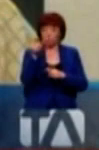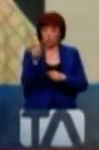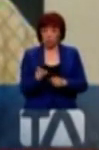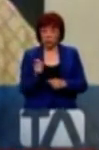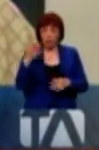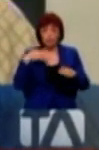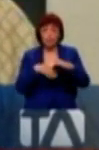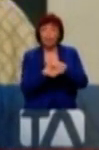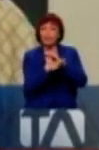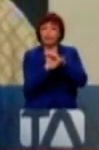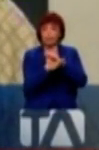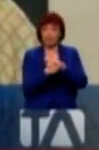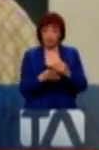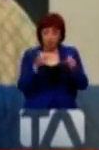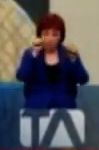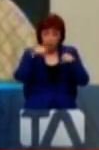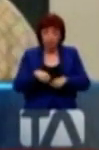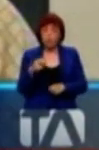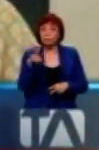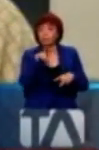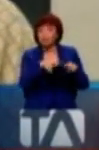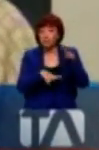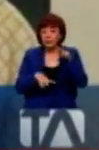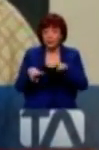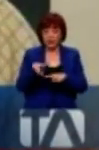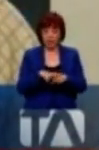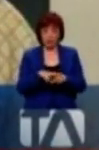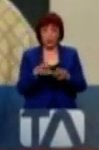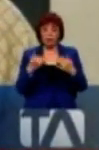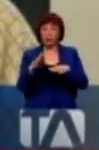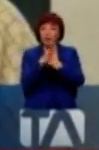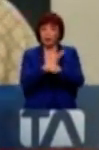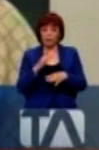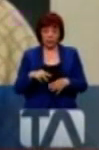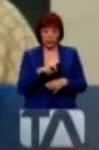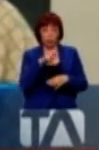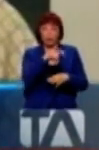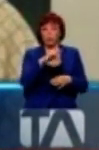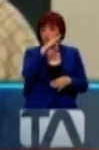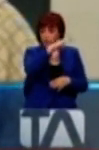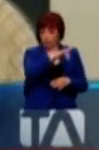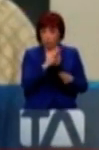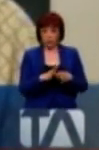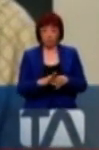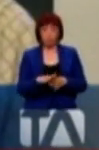filtros, ¿no? Eso sí es personal del concesionario. Y cuando ya va a subirse al avión, personal de seguridad de la compañía revisan en